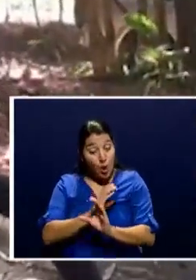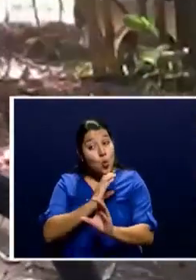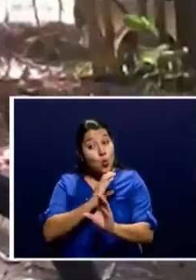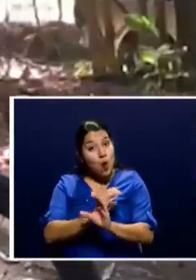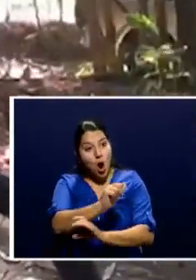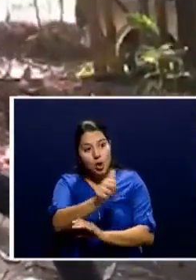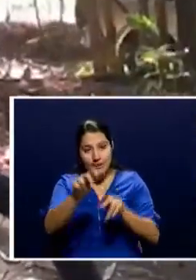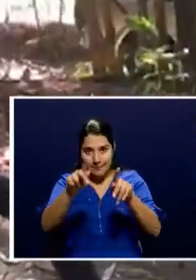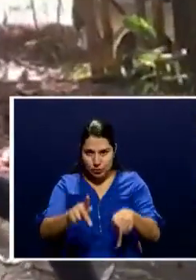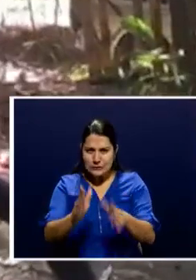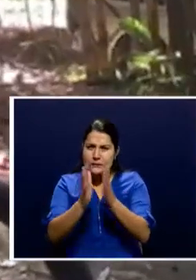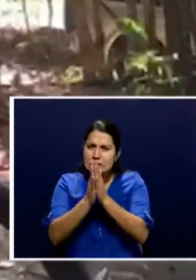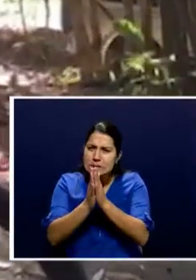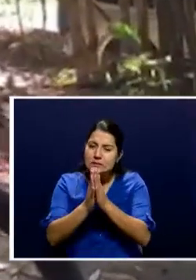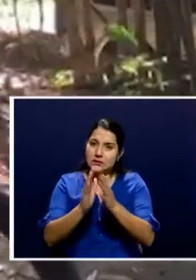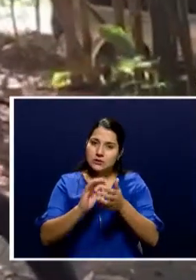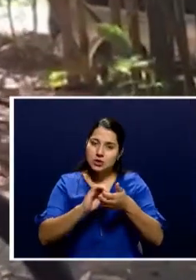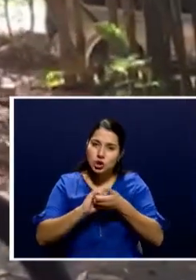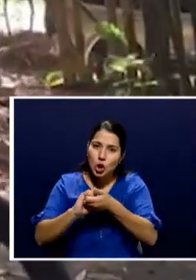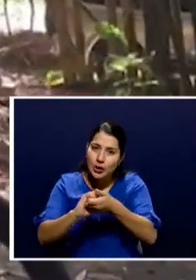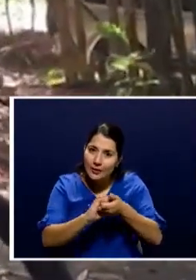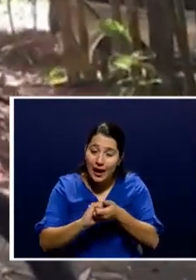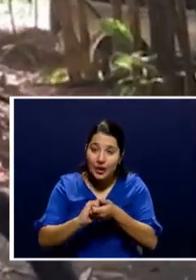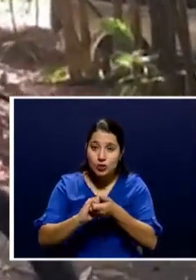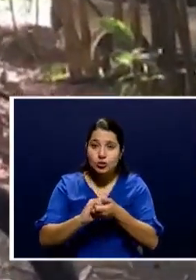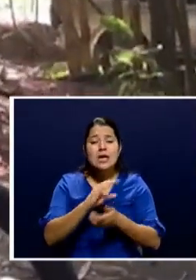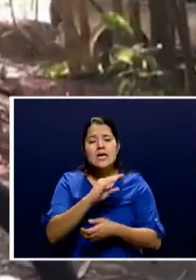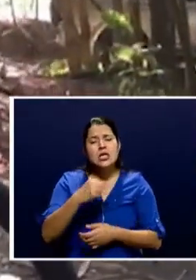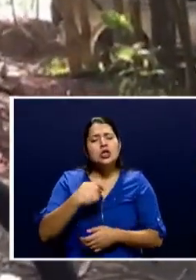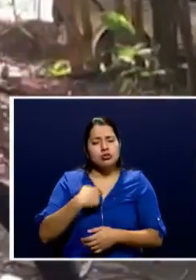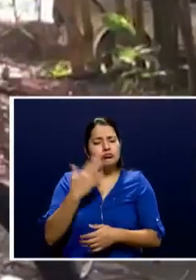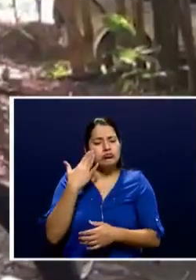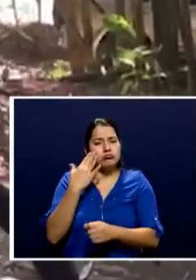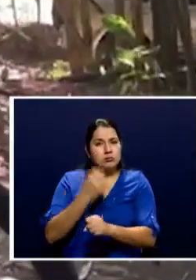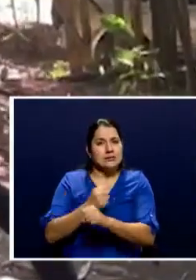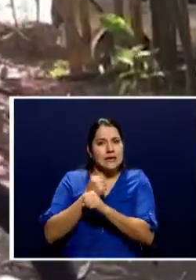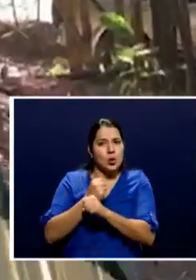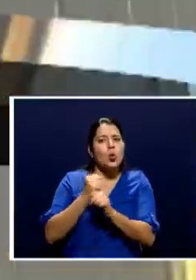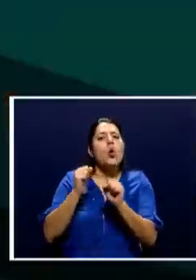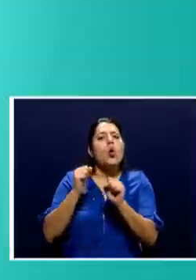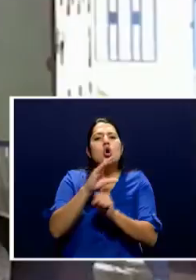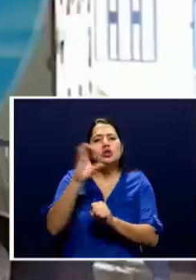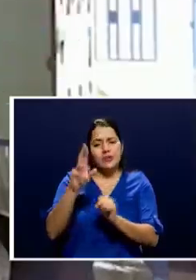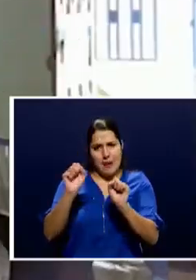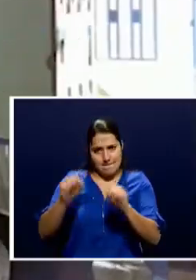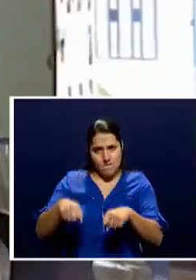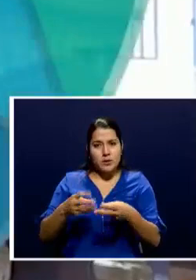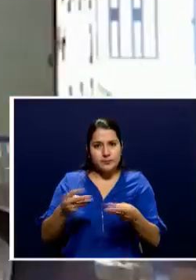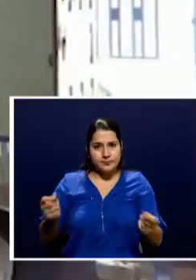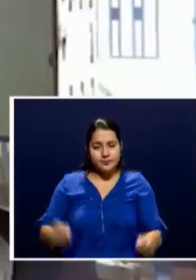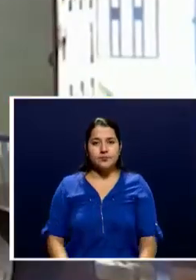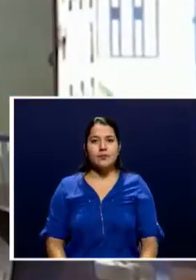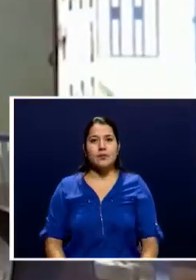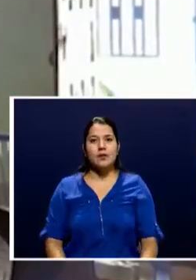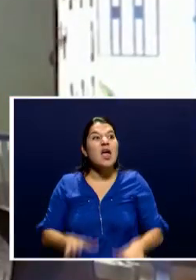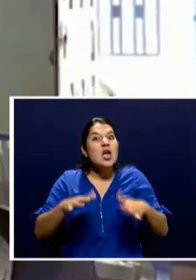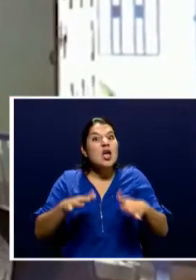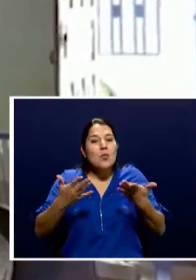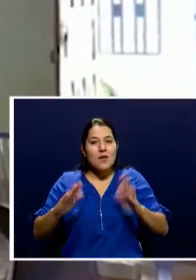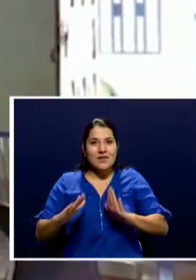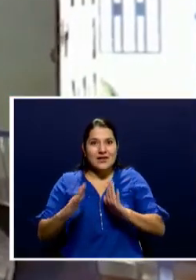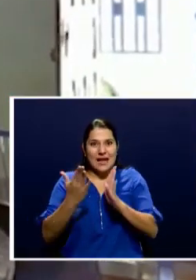seamos solidarios y de esta estoy muy segura que vamos a salir bien. ¿Que cómo hemos vivido la